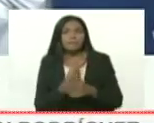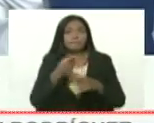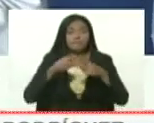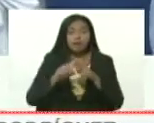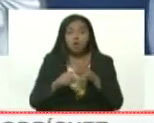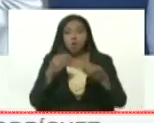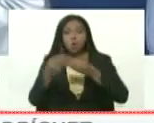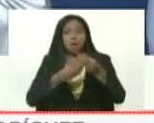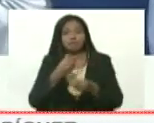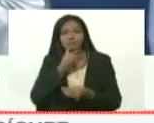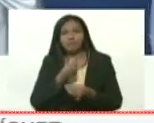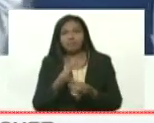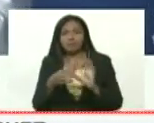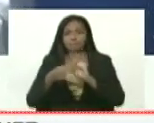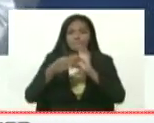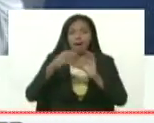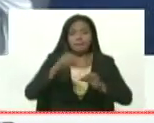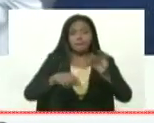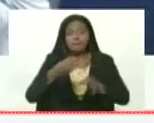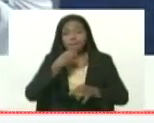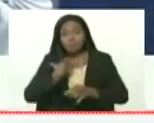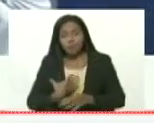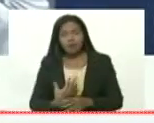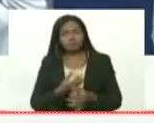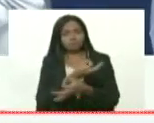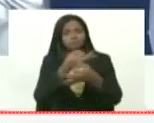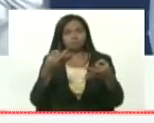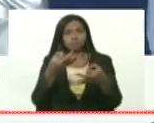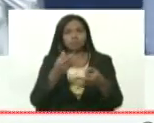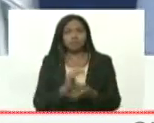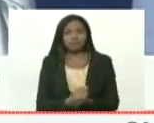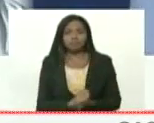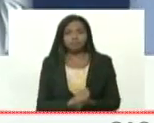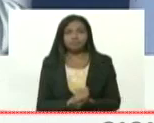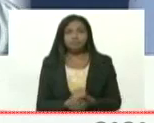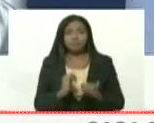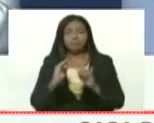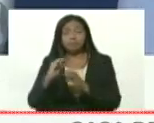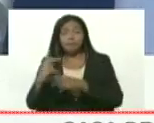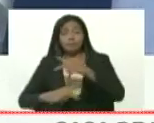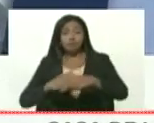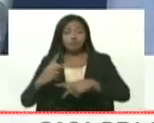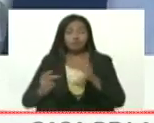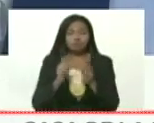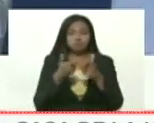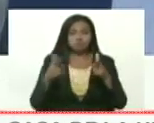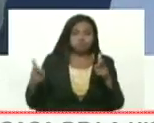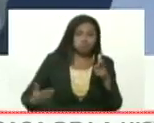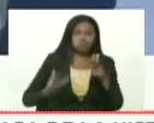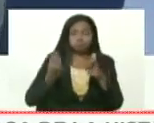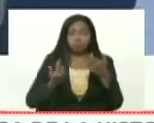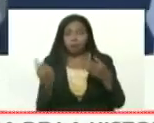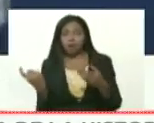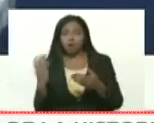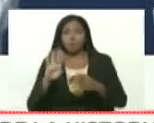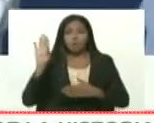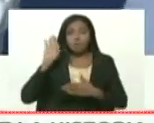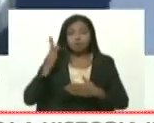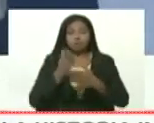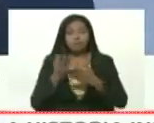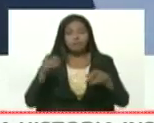lo han hecho. Y tenemos una alianza campesina muy buena, pues que abarca una gran cantidad de productores y que nos tiene pues en el compromiso